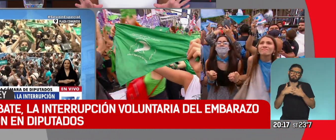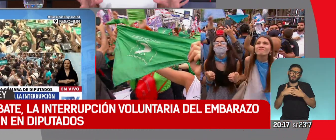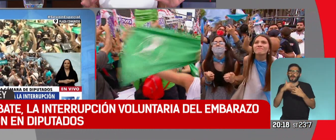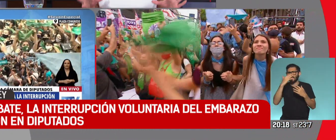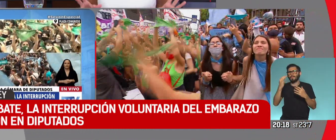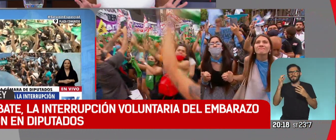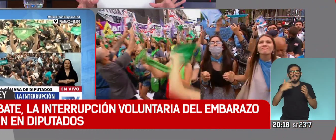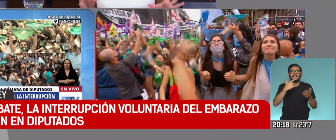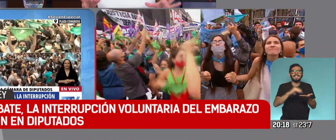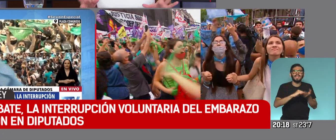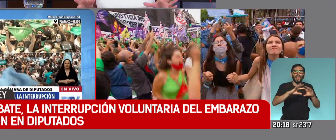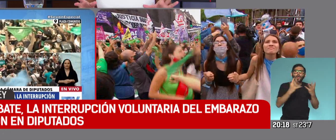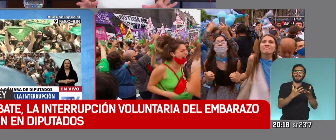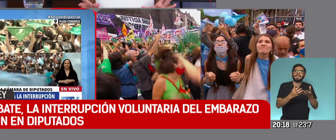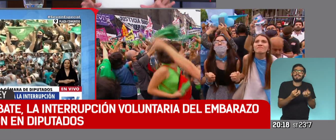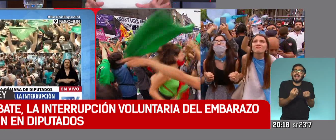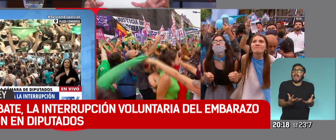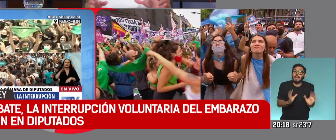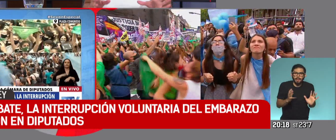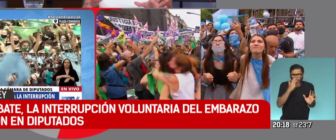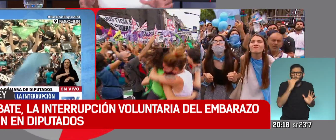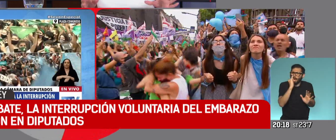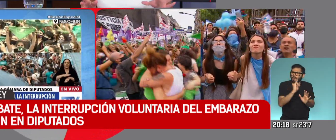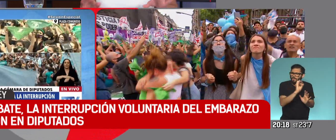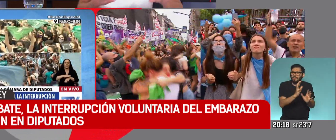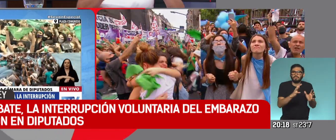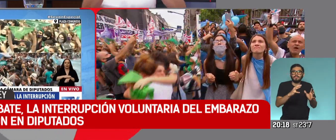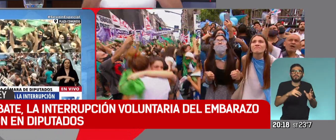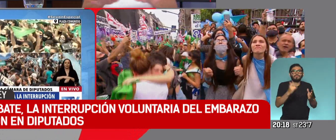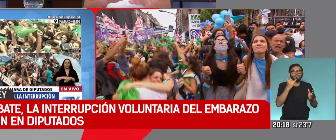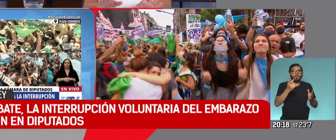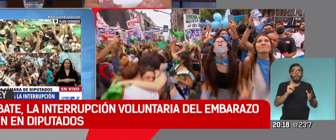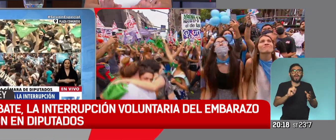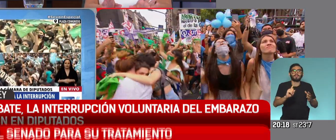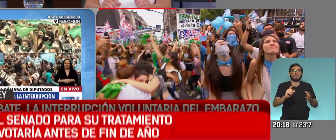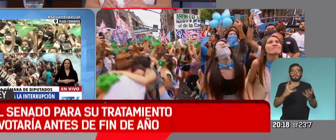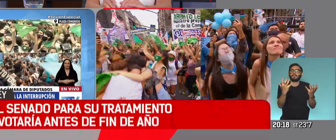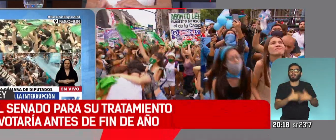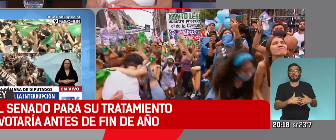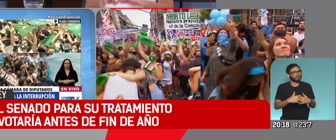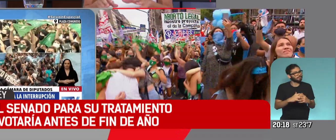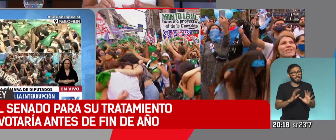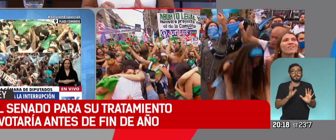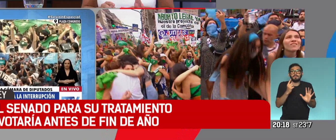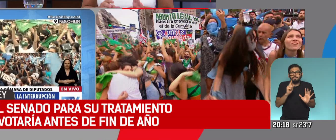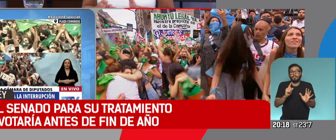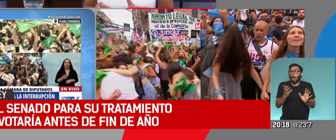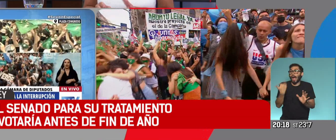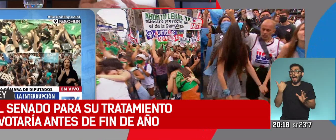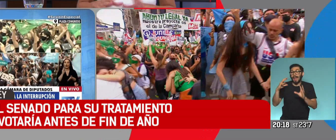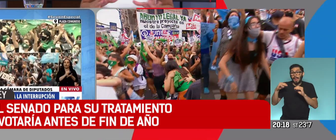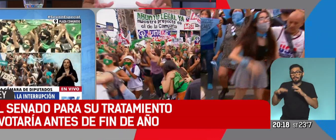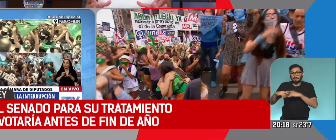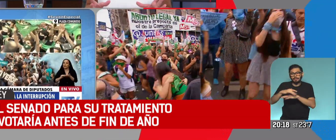en la Cámara de Senadores, donde venimos diciendo que el camino todavía no está allanado, pero algo de lo que pasó anoche puede llegar a influir en lo que va a ser el